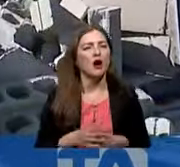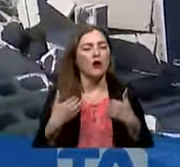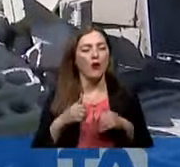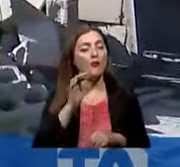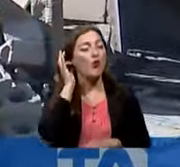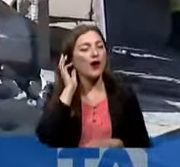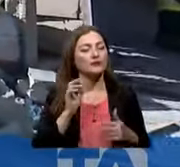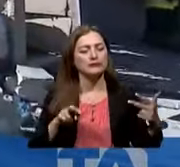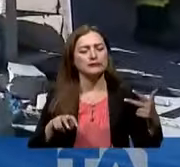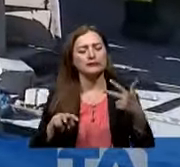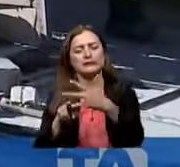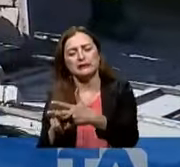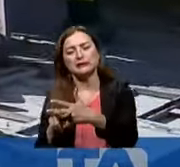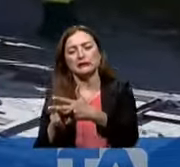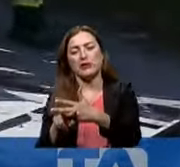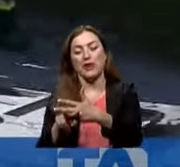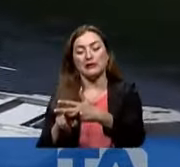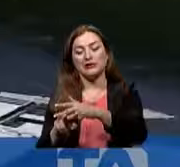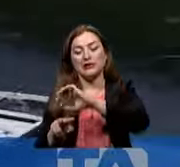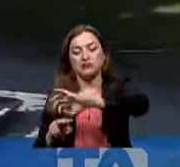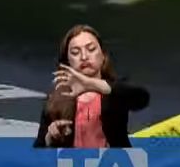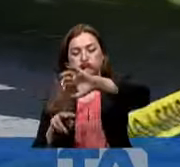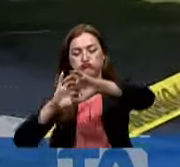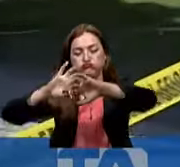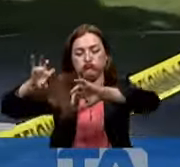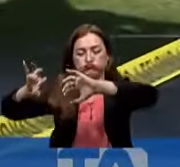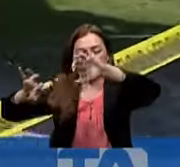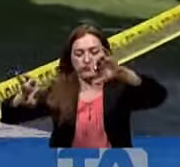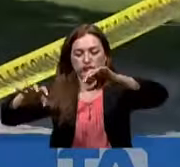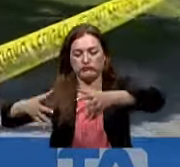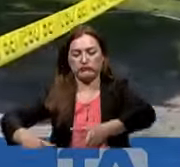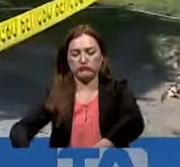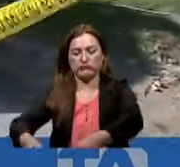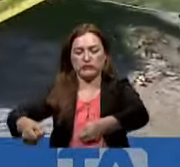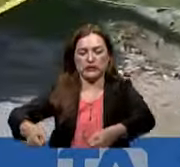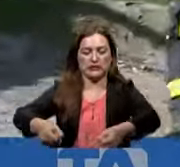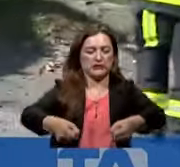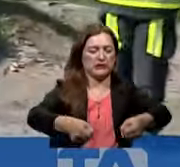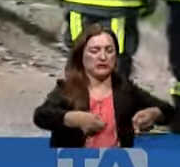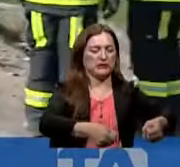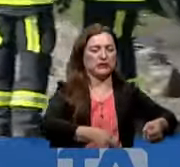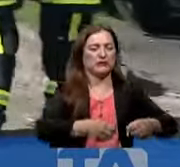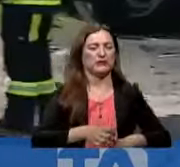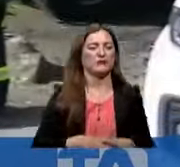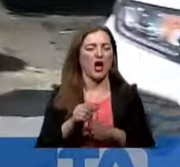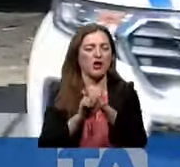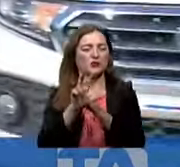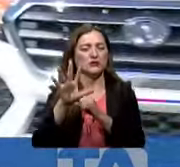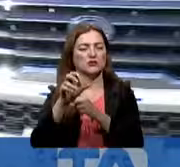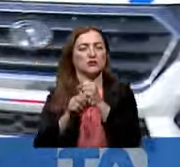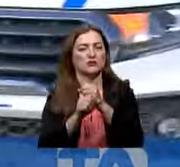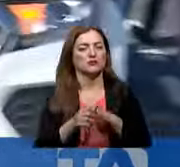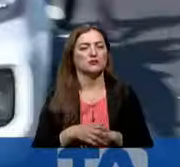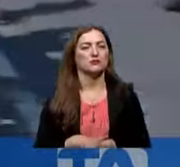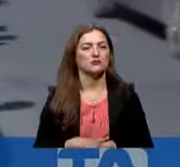en medio de los escombros de la persona ahora fallecida de aproximadamente 30 años. Muy buenos días. Muy buenos días, estimado